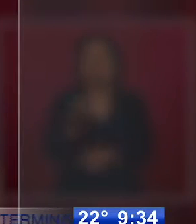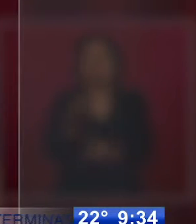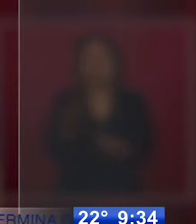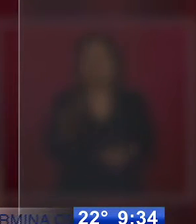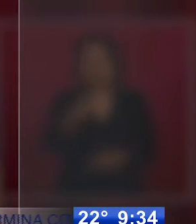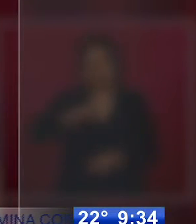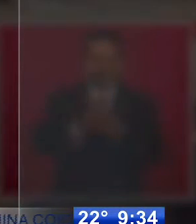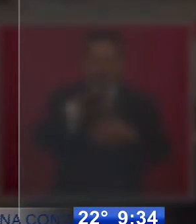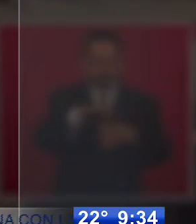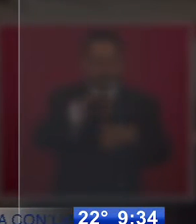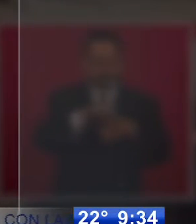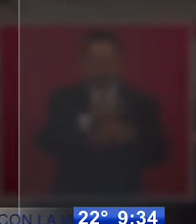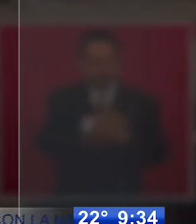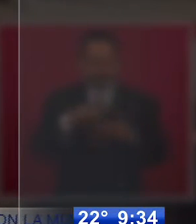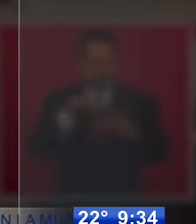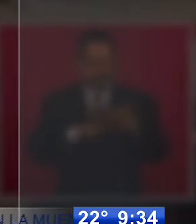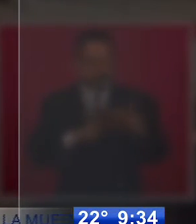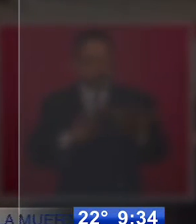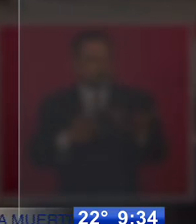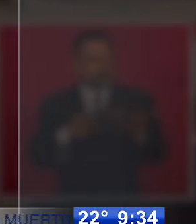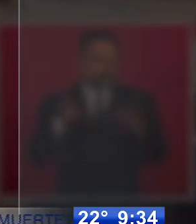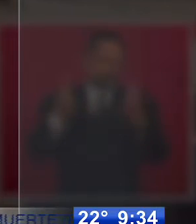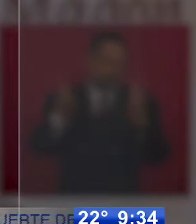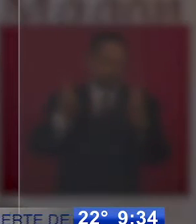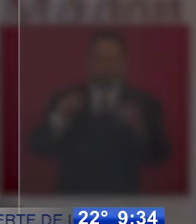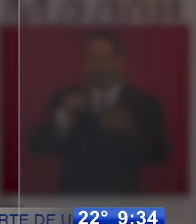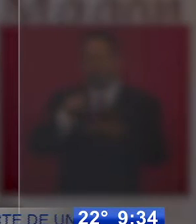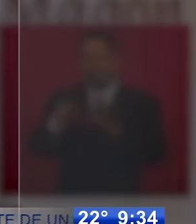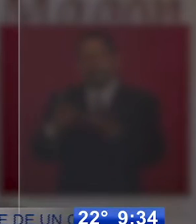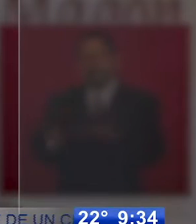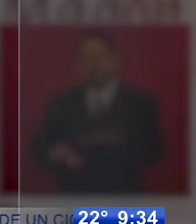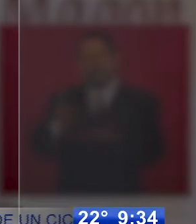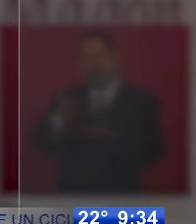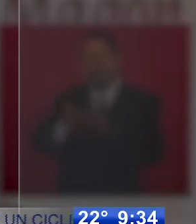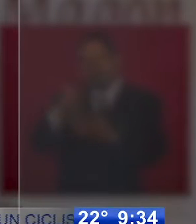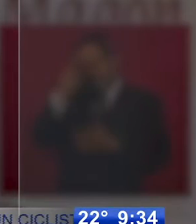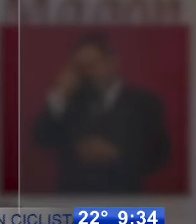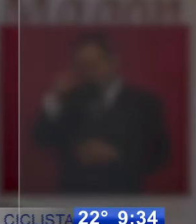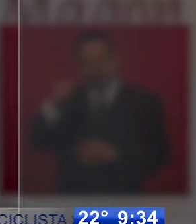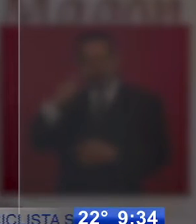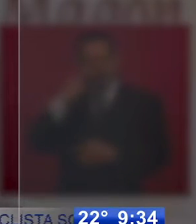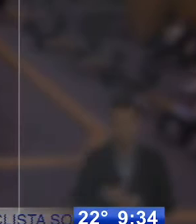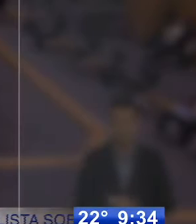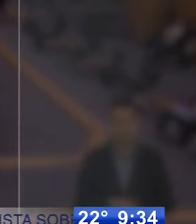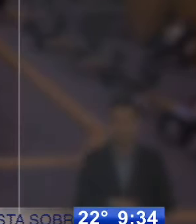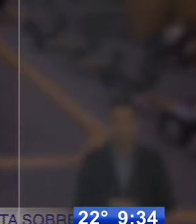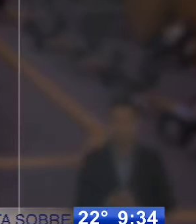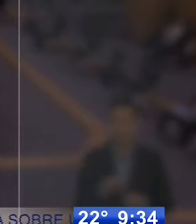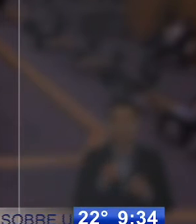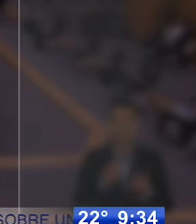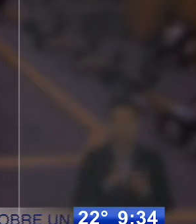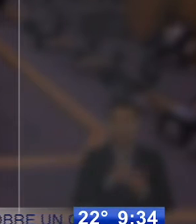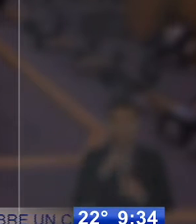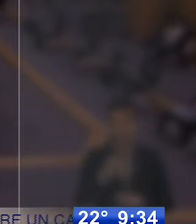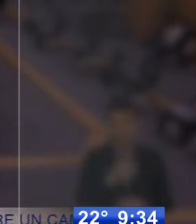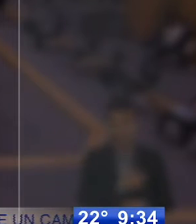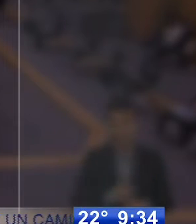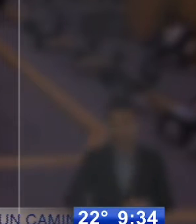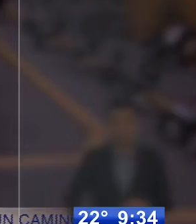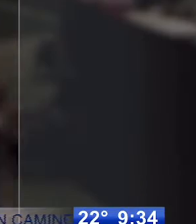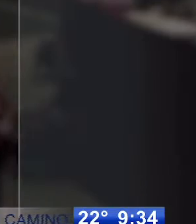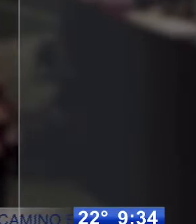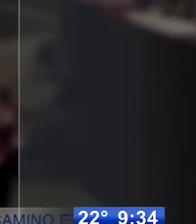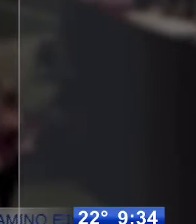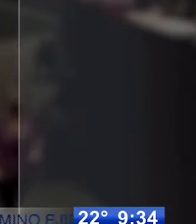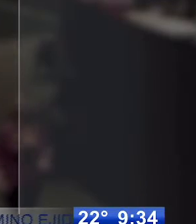este asunto de la reforma electoral que contempla primero modificaría 18 artículos de la constitución mexicana